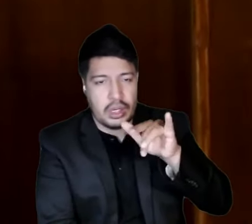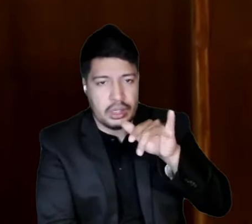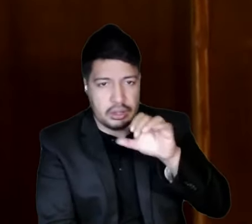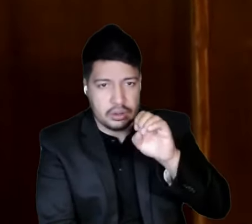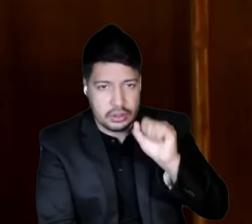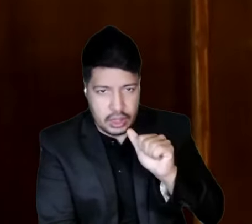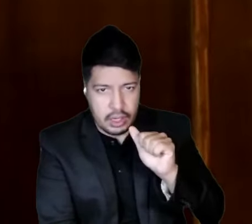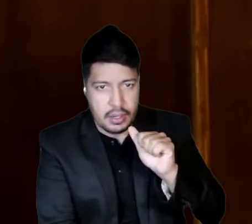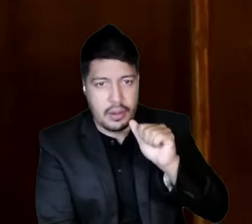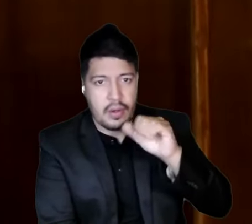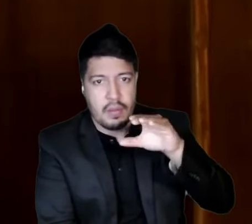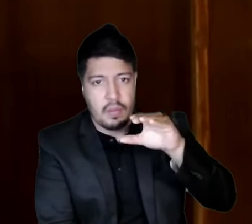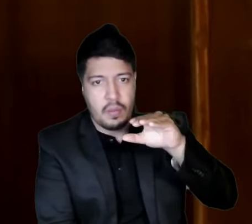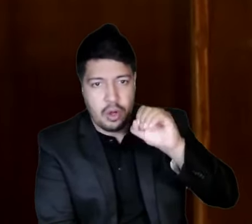Martín Cepeda Hernández es cuo